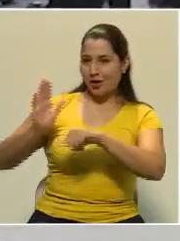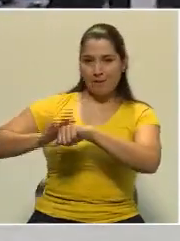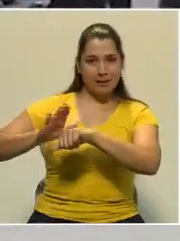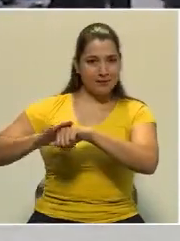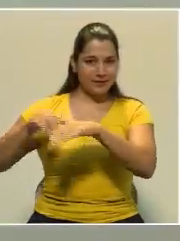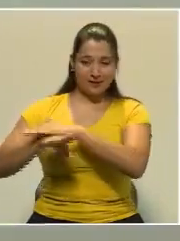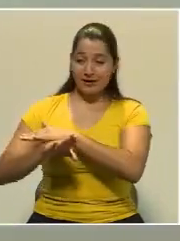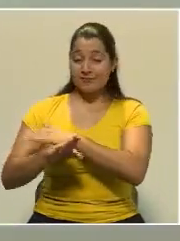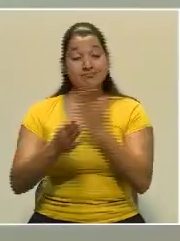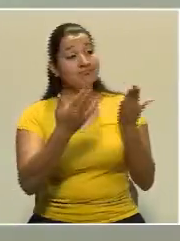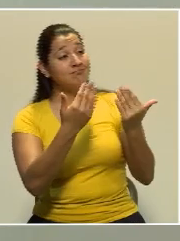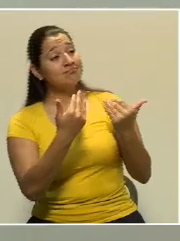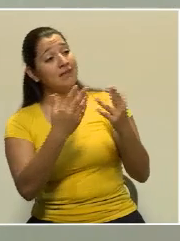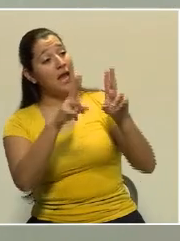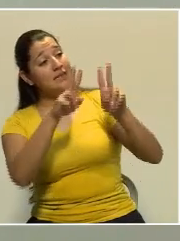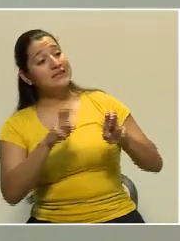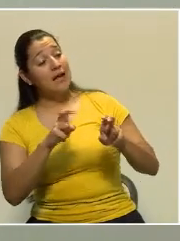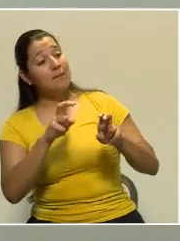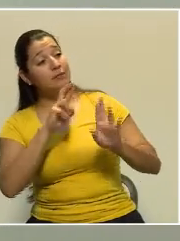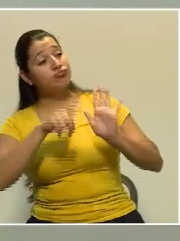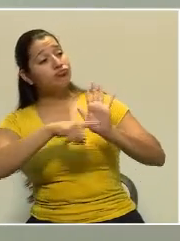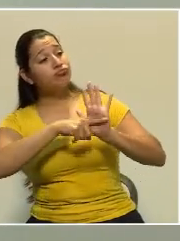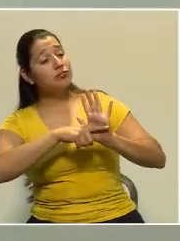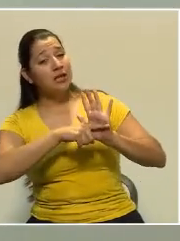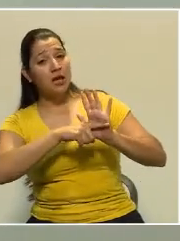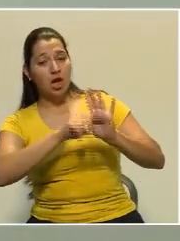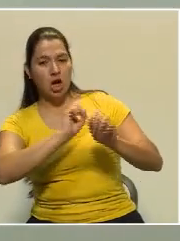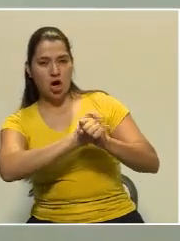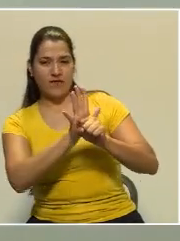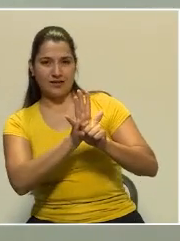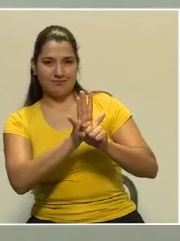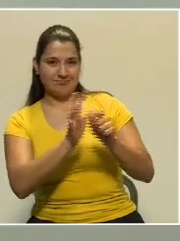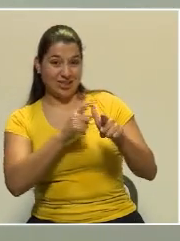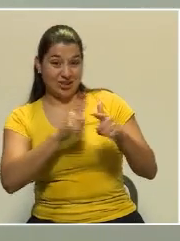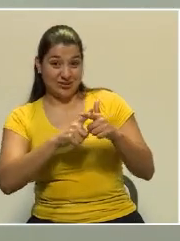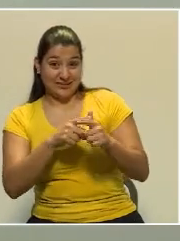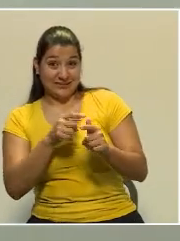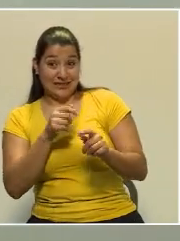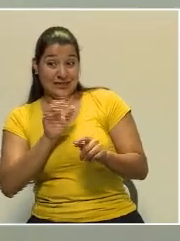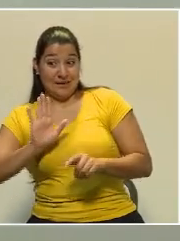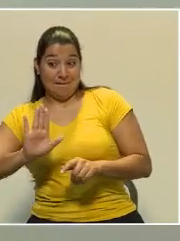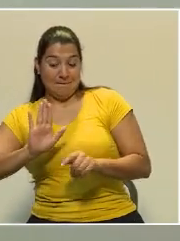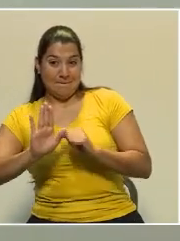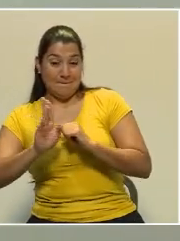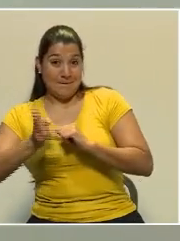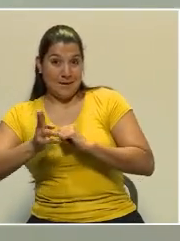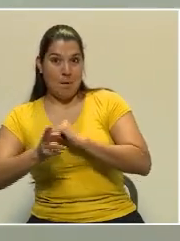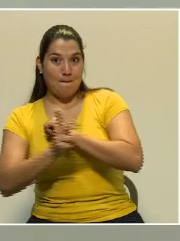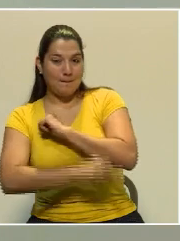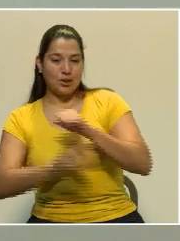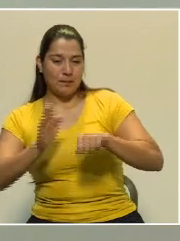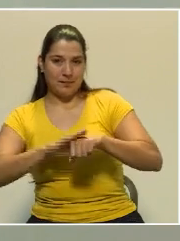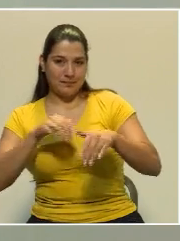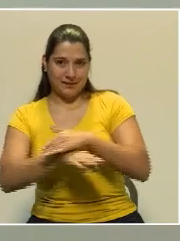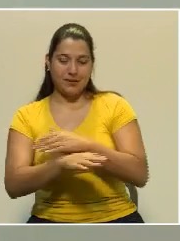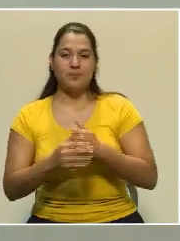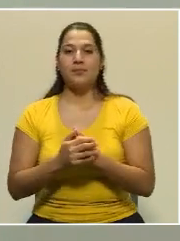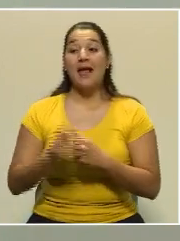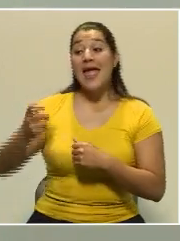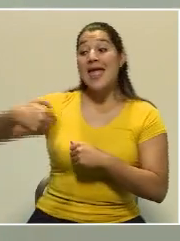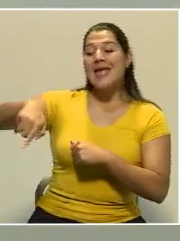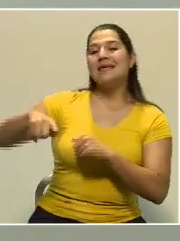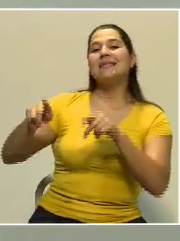de ingresar. Tenemos cerca de 300 personas de nacionalidad nicaragüense en la frontera con Peñas Blancas. Estas